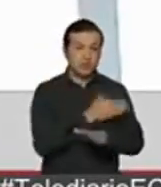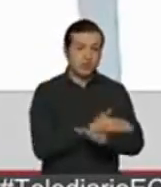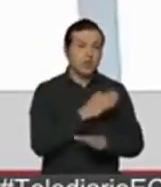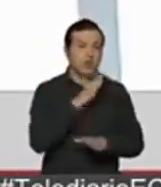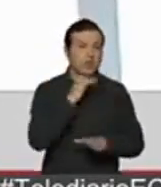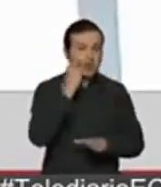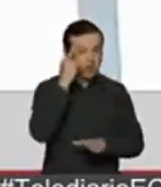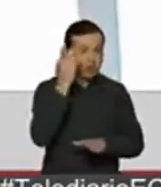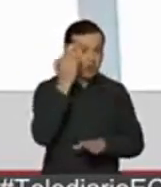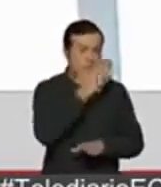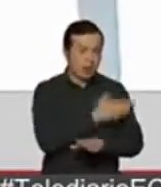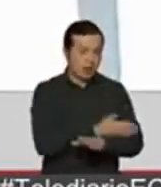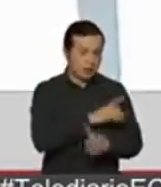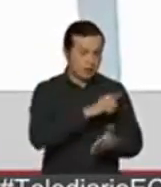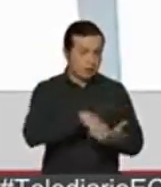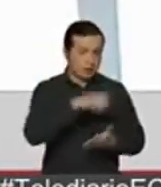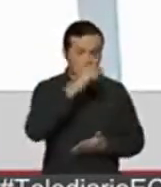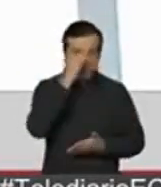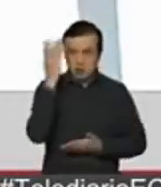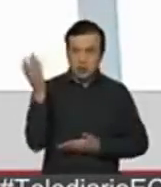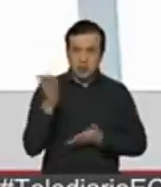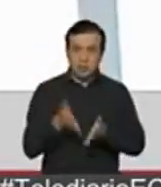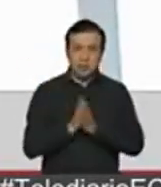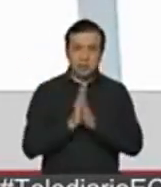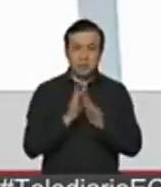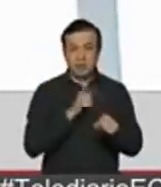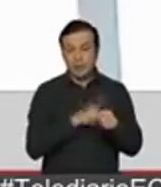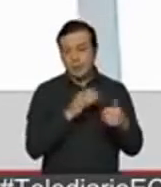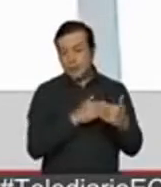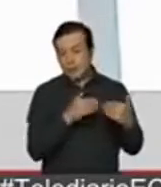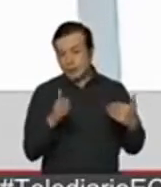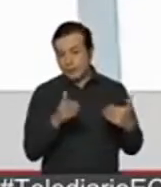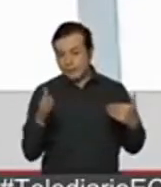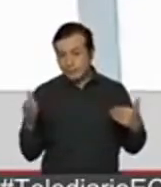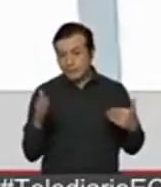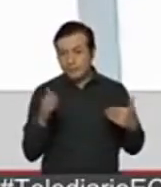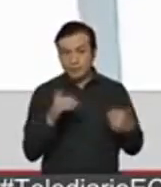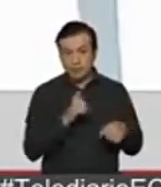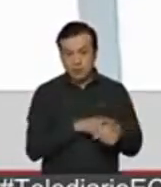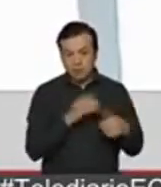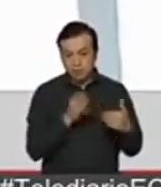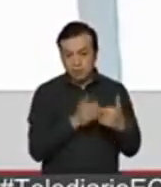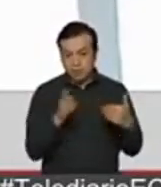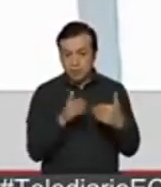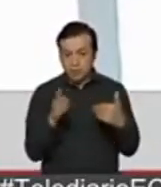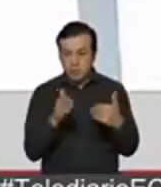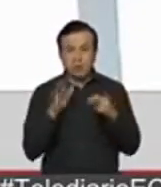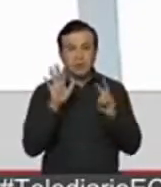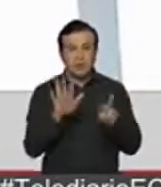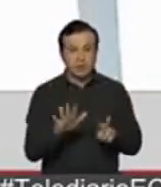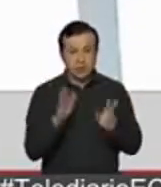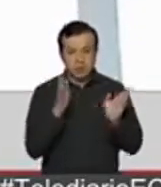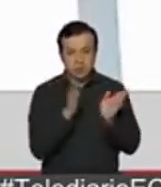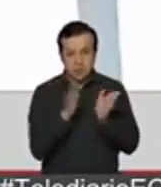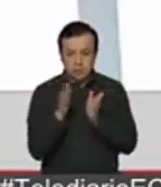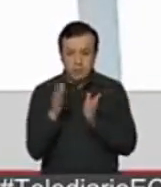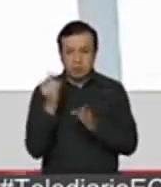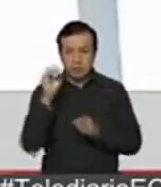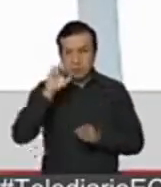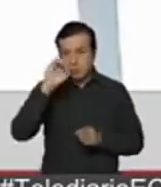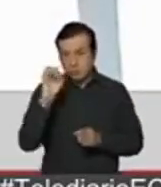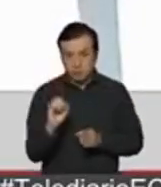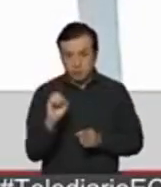anterior, que tiene como características plazos de vencimiento relativamente cortos, de alrededor de 7 años, y una tasa de